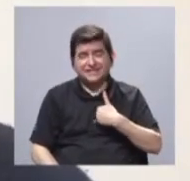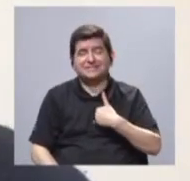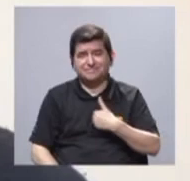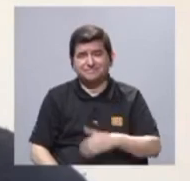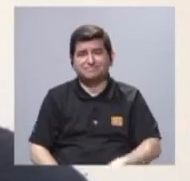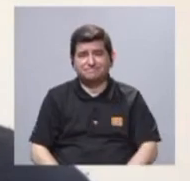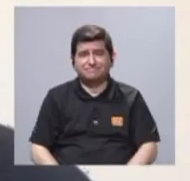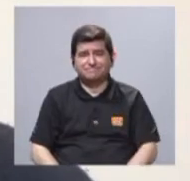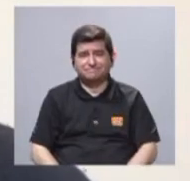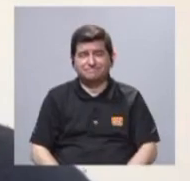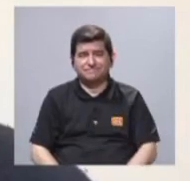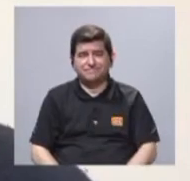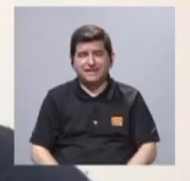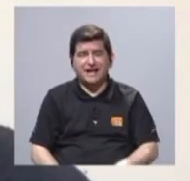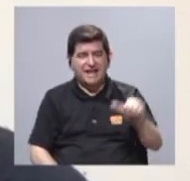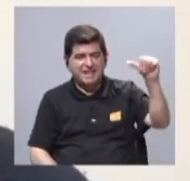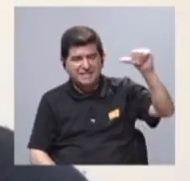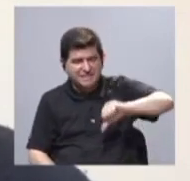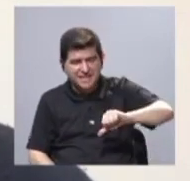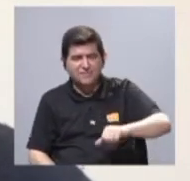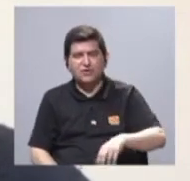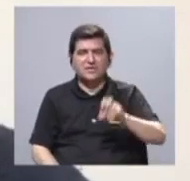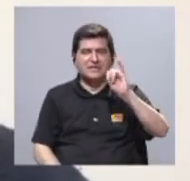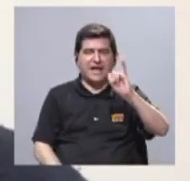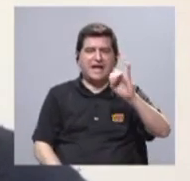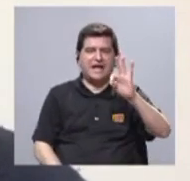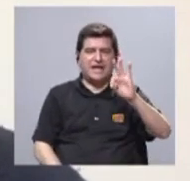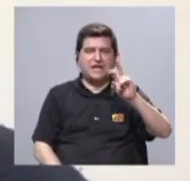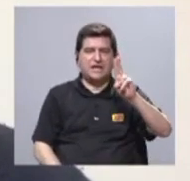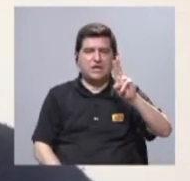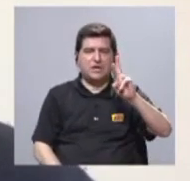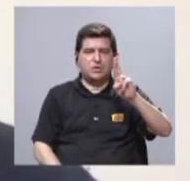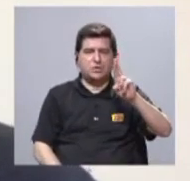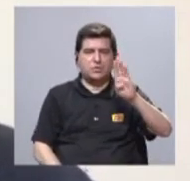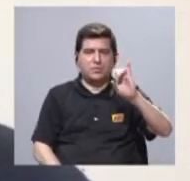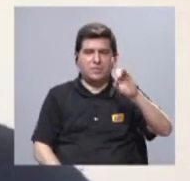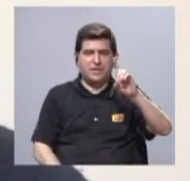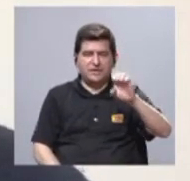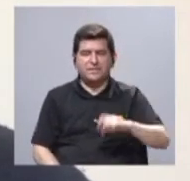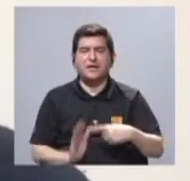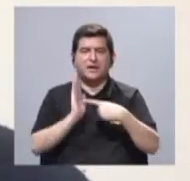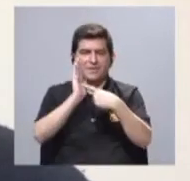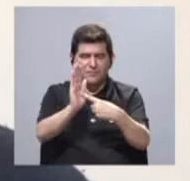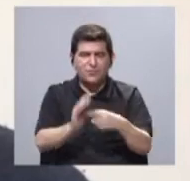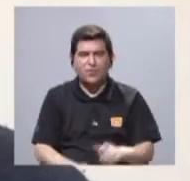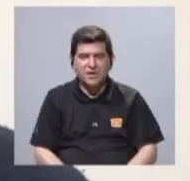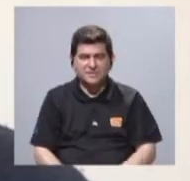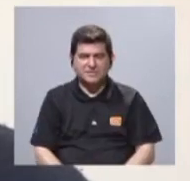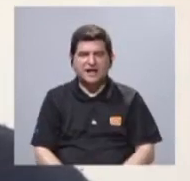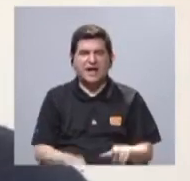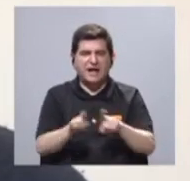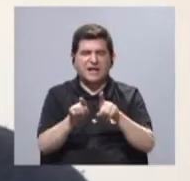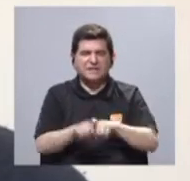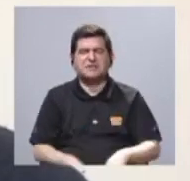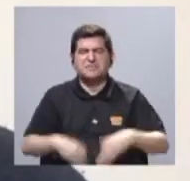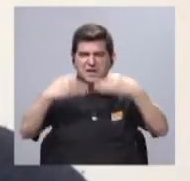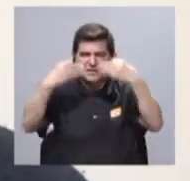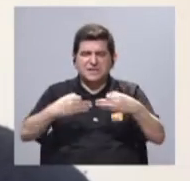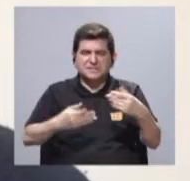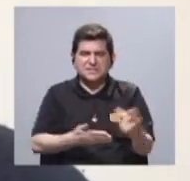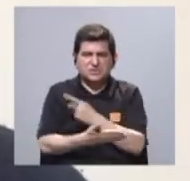corolario, ¿no? La caída de Iturbide marca la decisión de